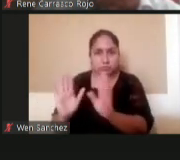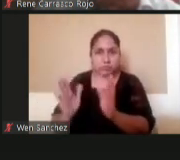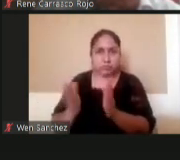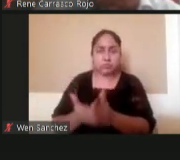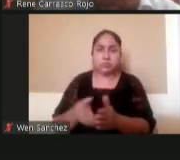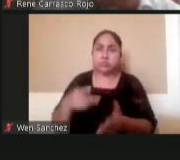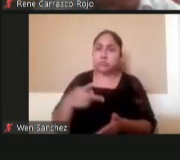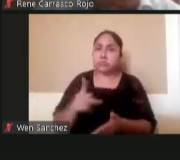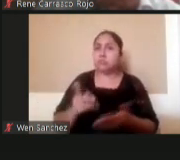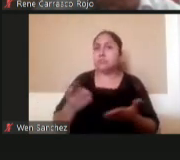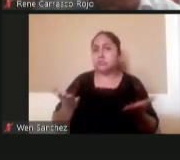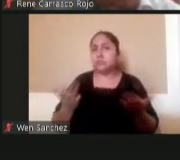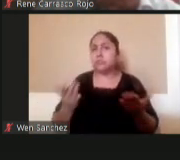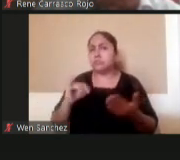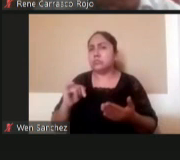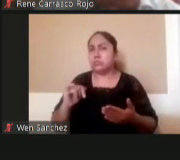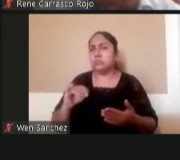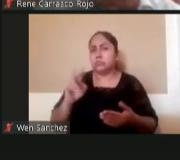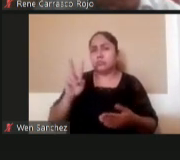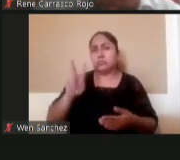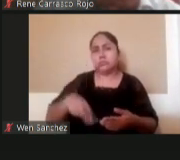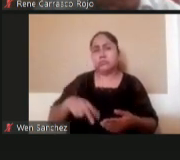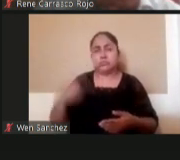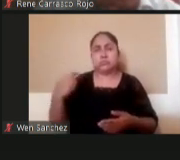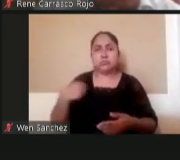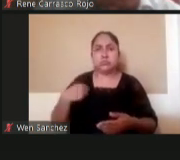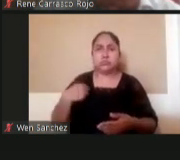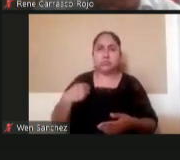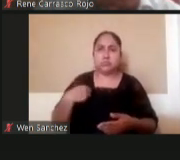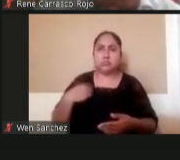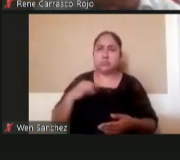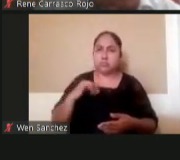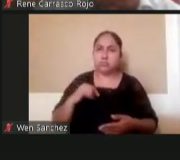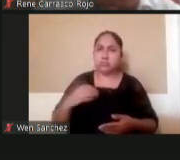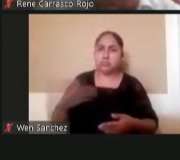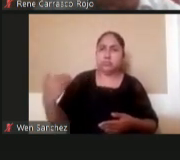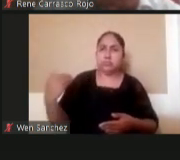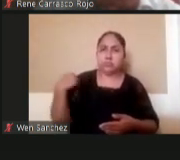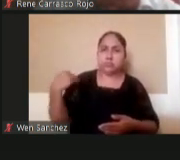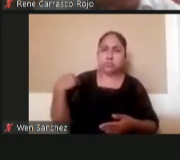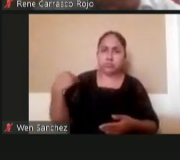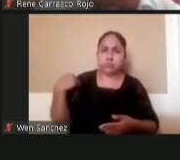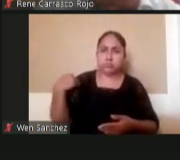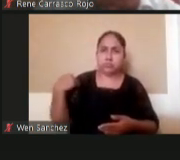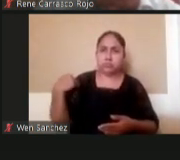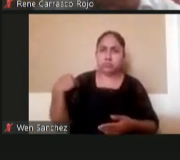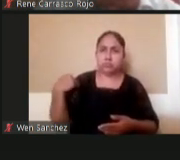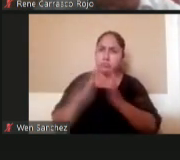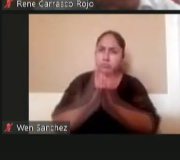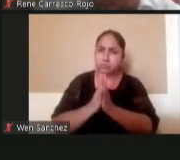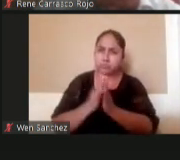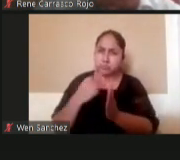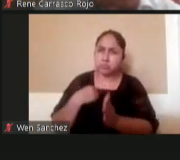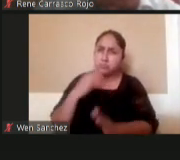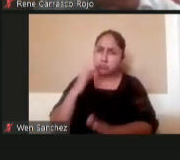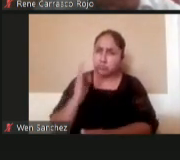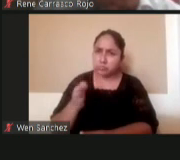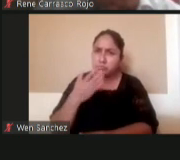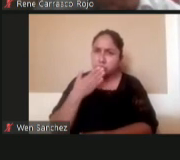atiendo el exhorto que se hace a la administración que yo encabezo. Regidor Ubaldo Solís, lo